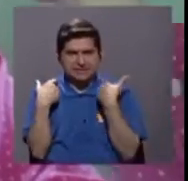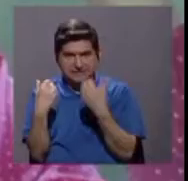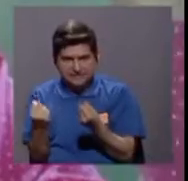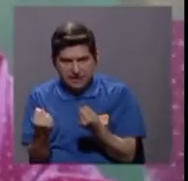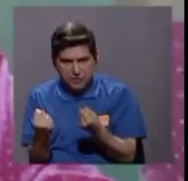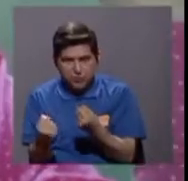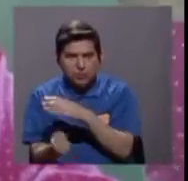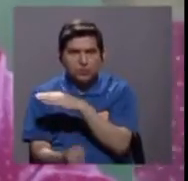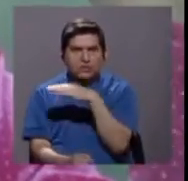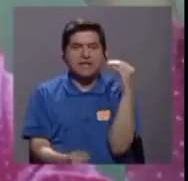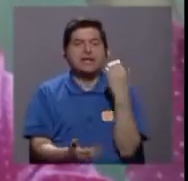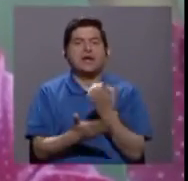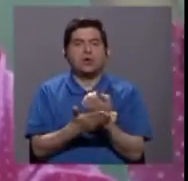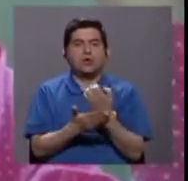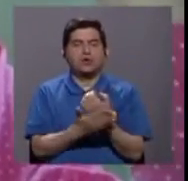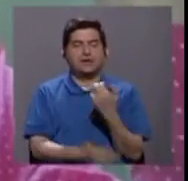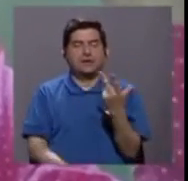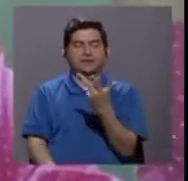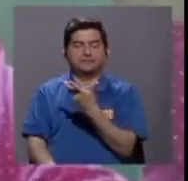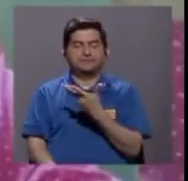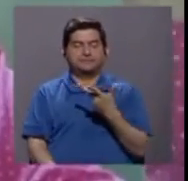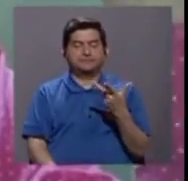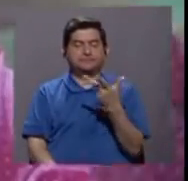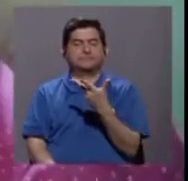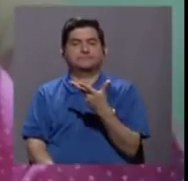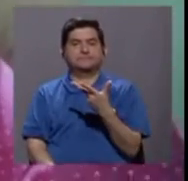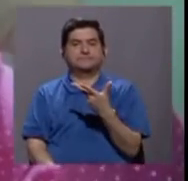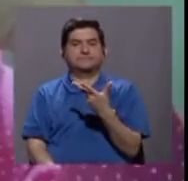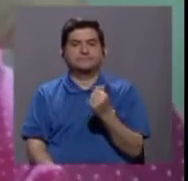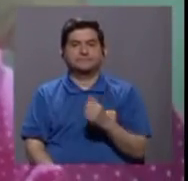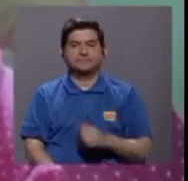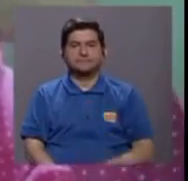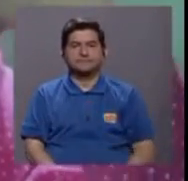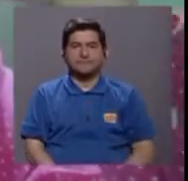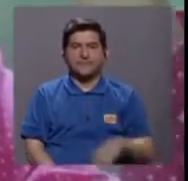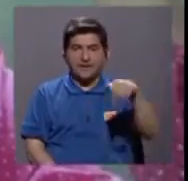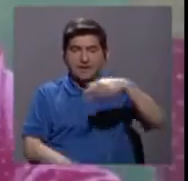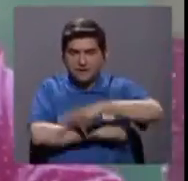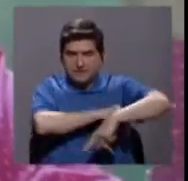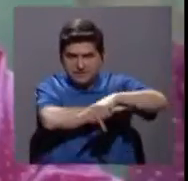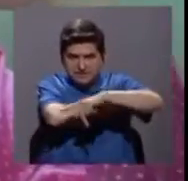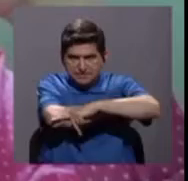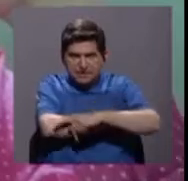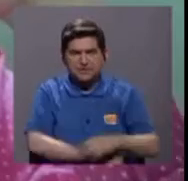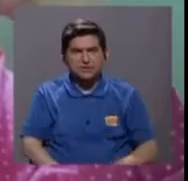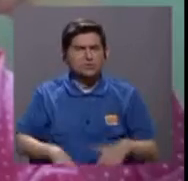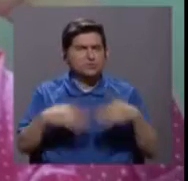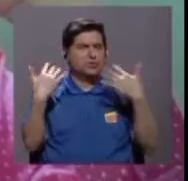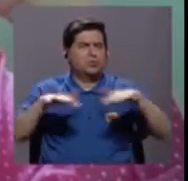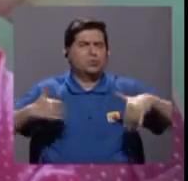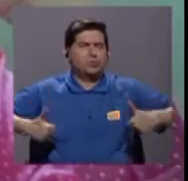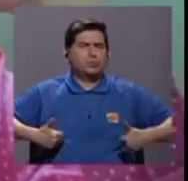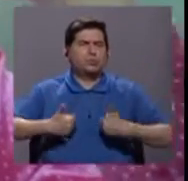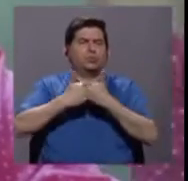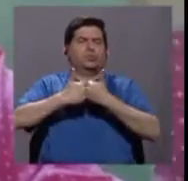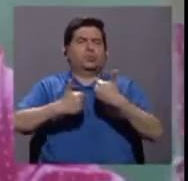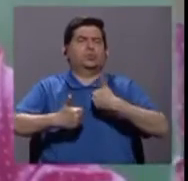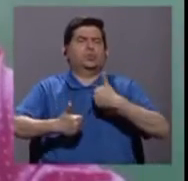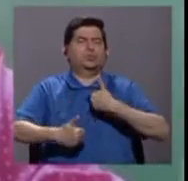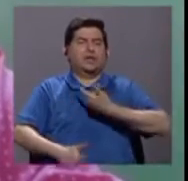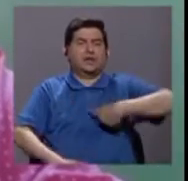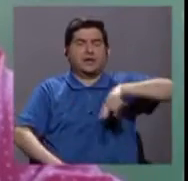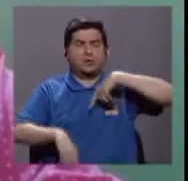¿verdad? Y que también es económica. Entonces, aquí tenemos como país grandísimos retos para